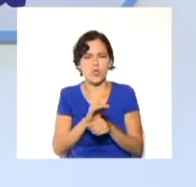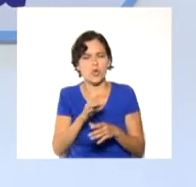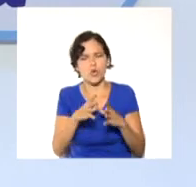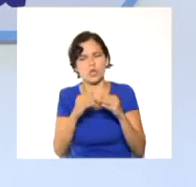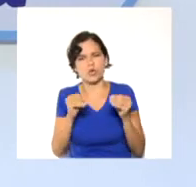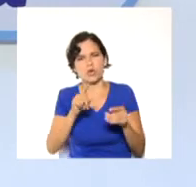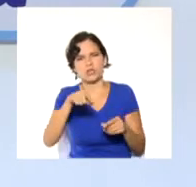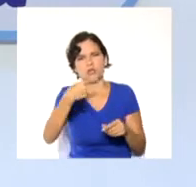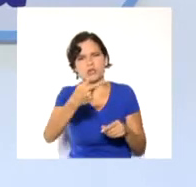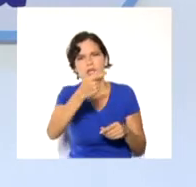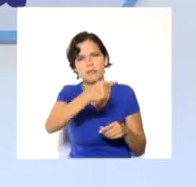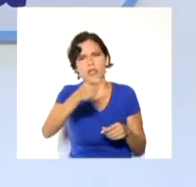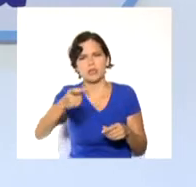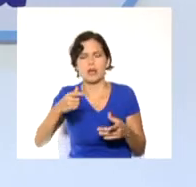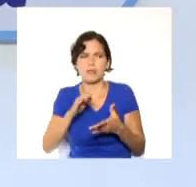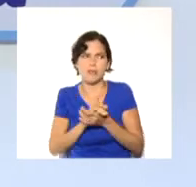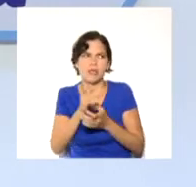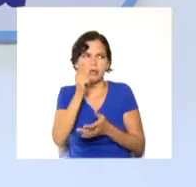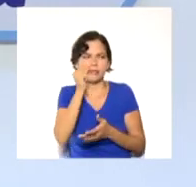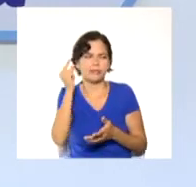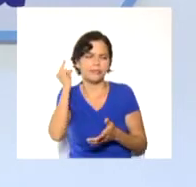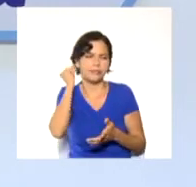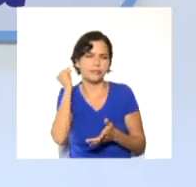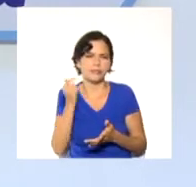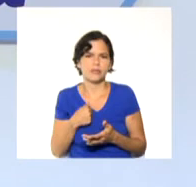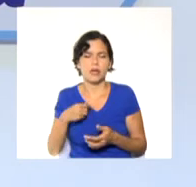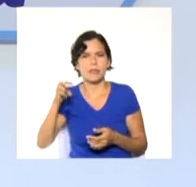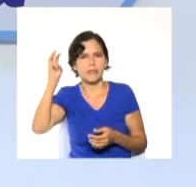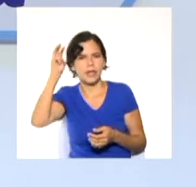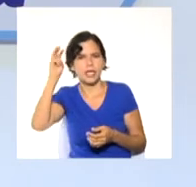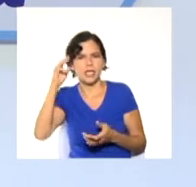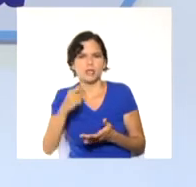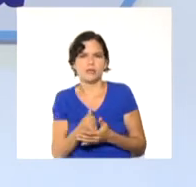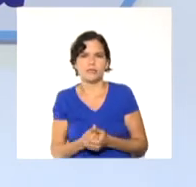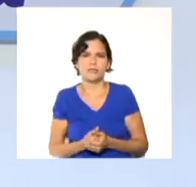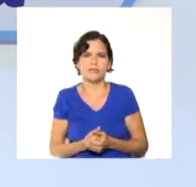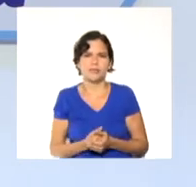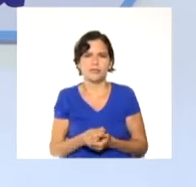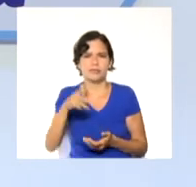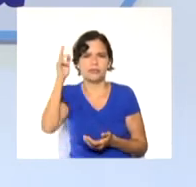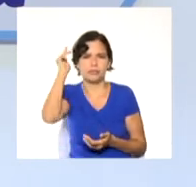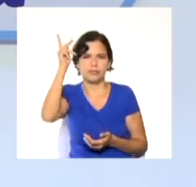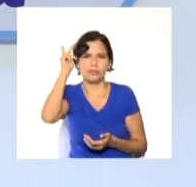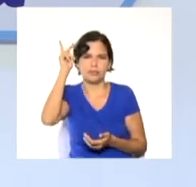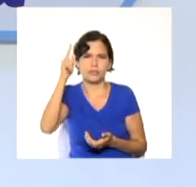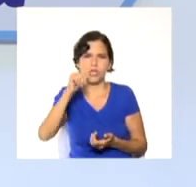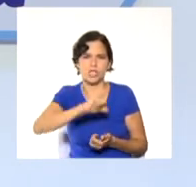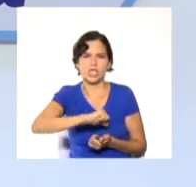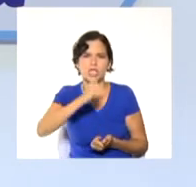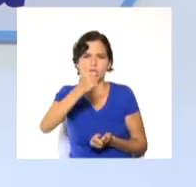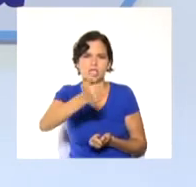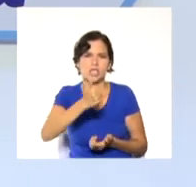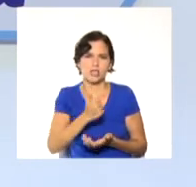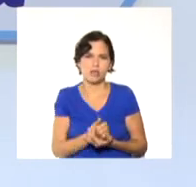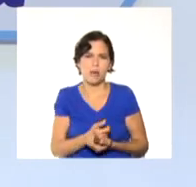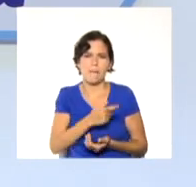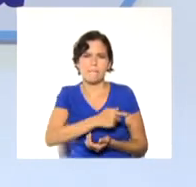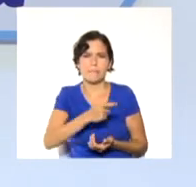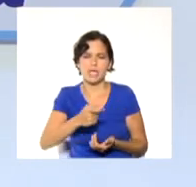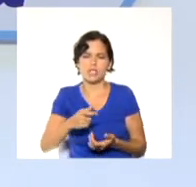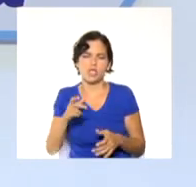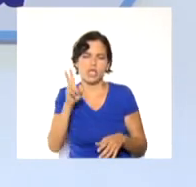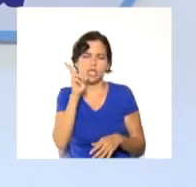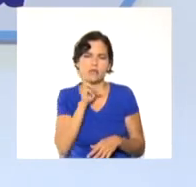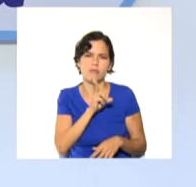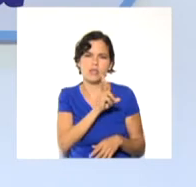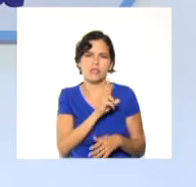profesor, directivos, personal de limpieza, personal de la cocina, ¿ok? Vamos a todos a cuidarnos porque todos somos